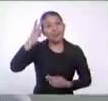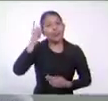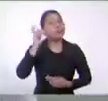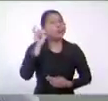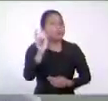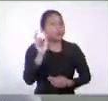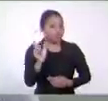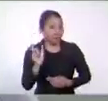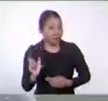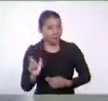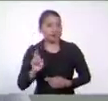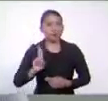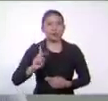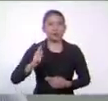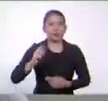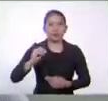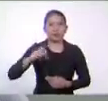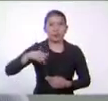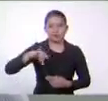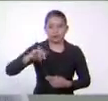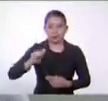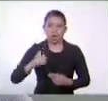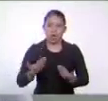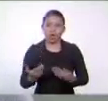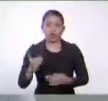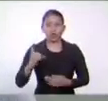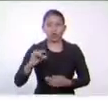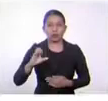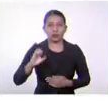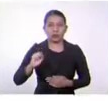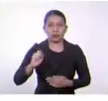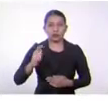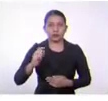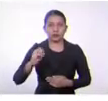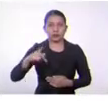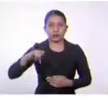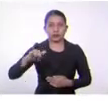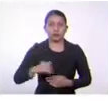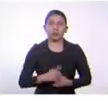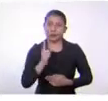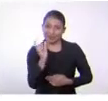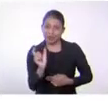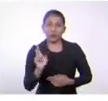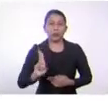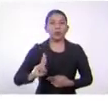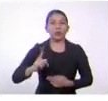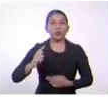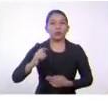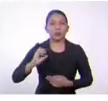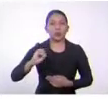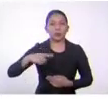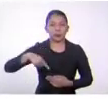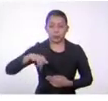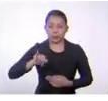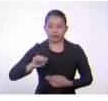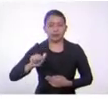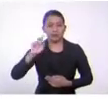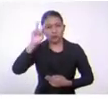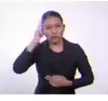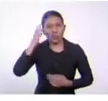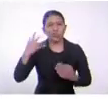palabras utopía y distopía. El primer término, utopía, hace referencia a una